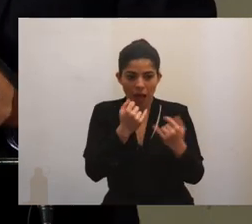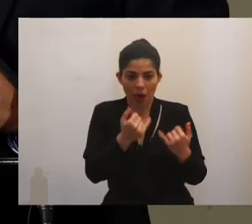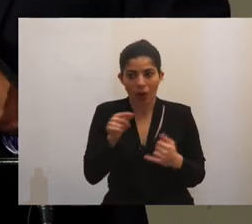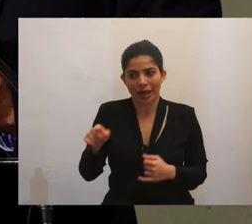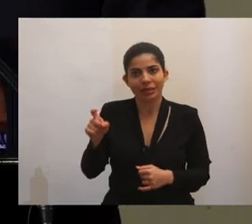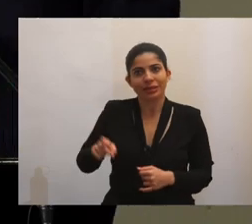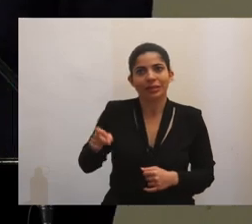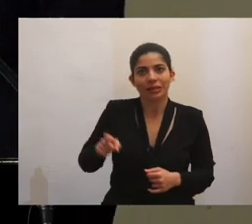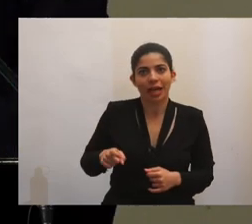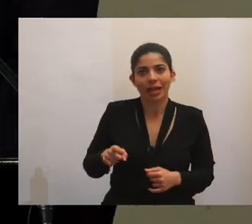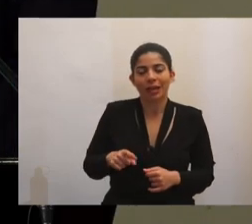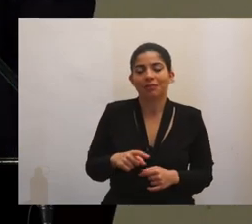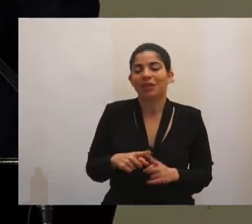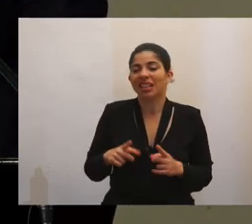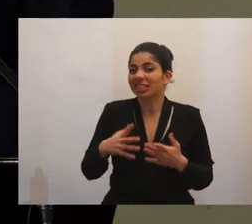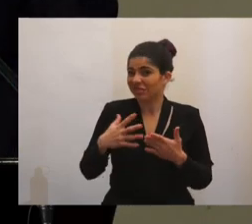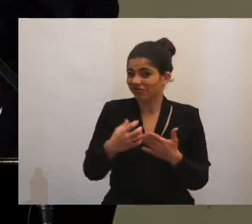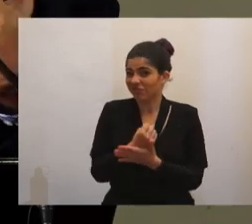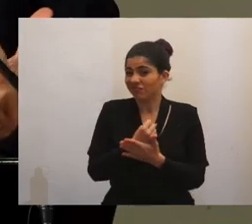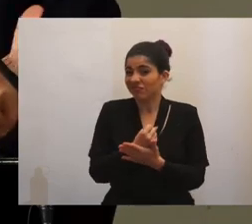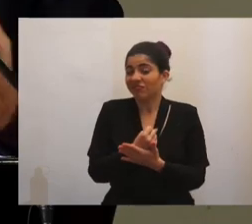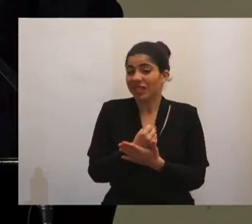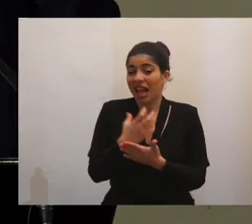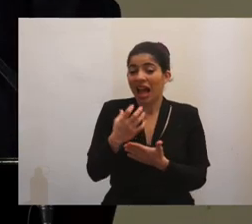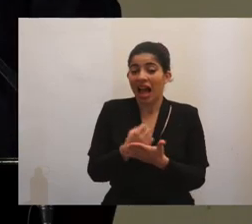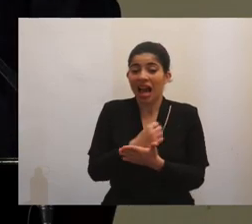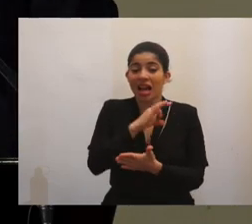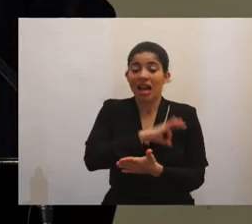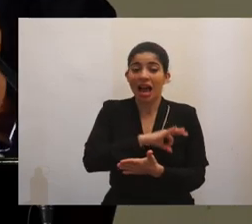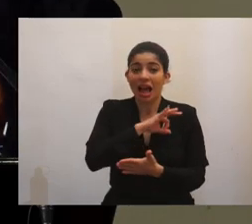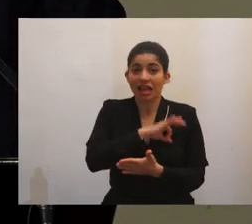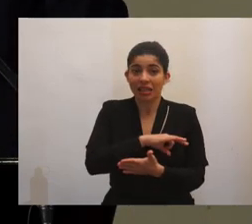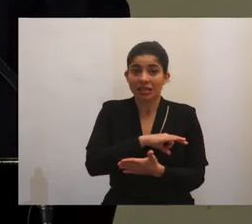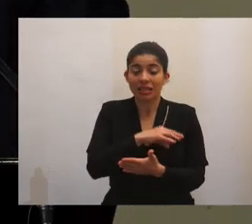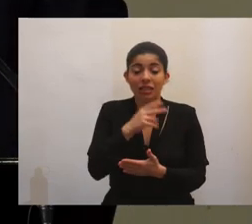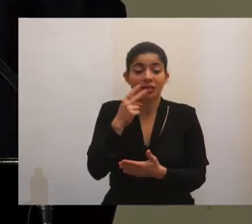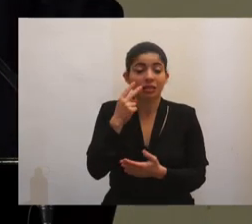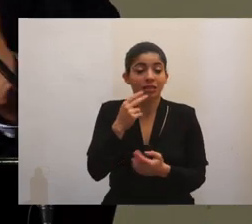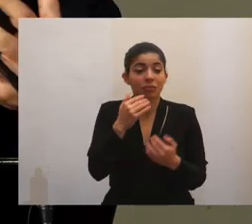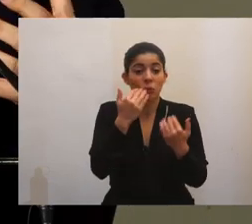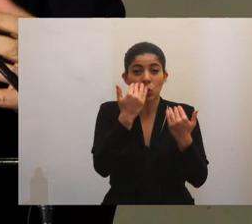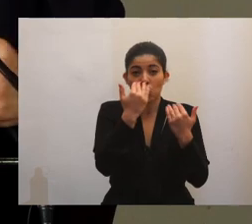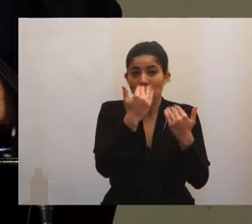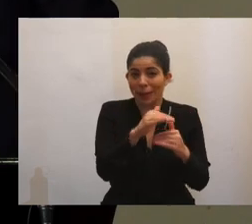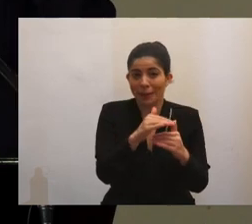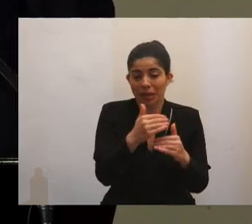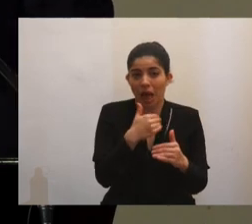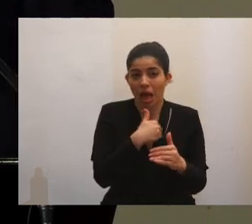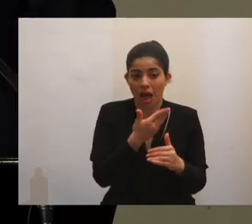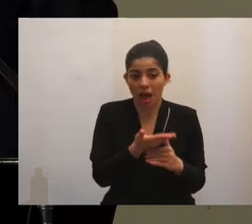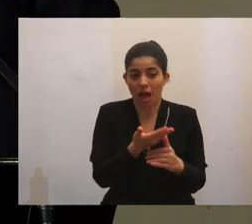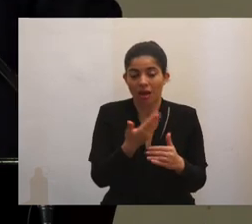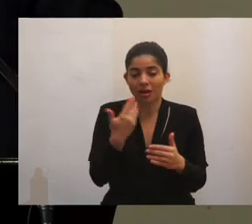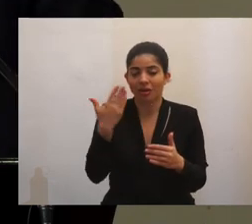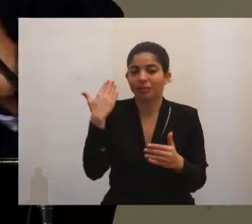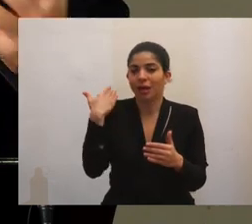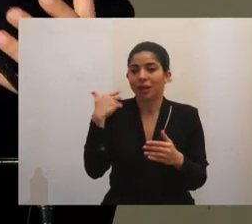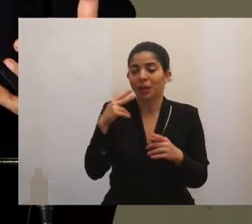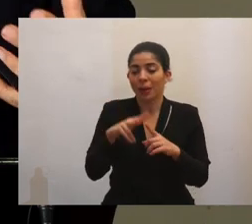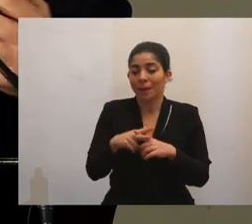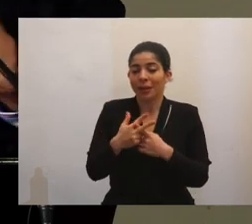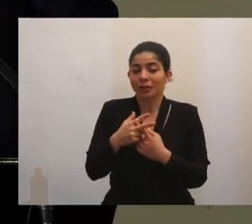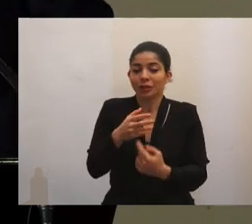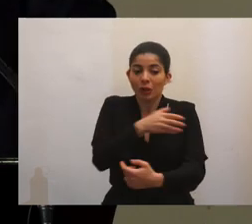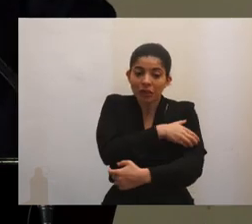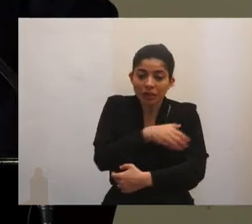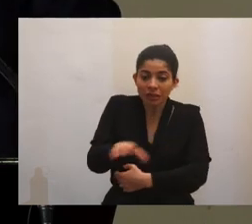Desafortunadamente, las limitadas ganancias que se observaron en el avance del